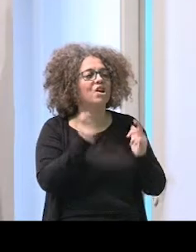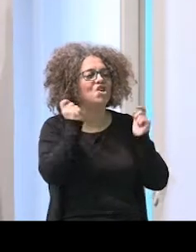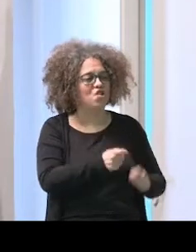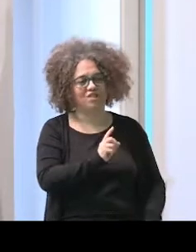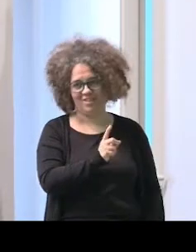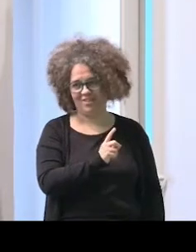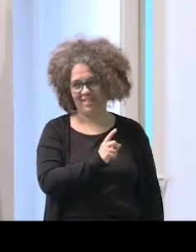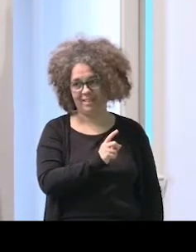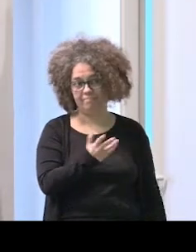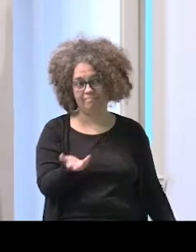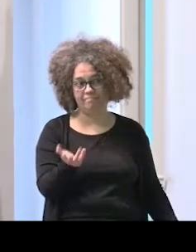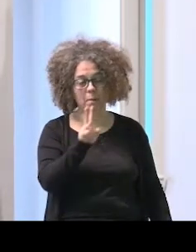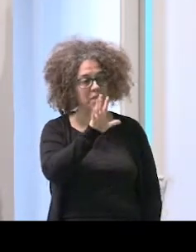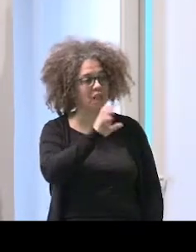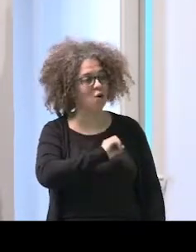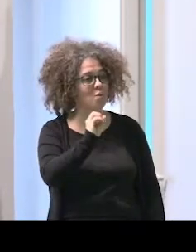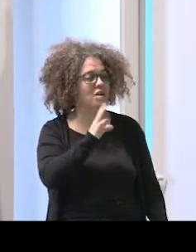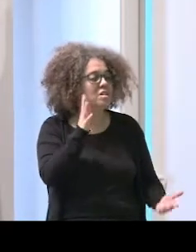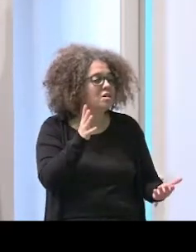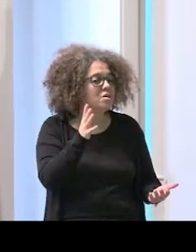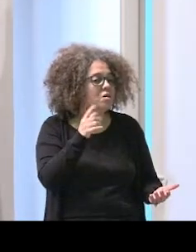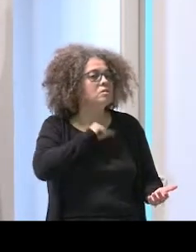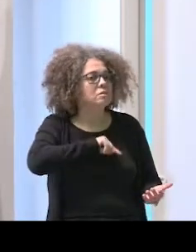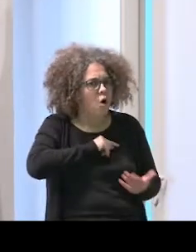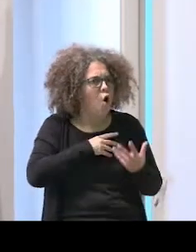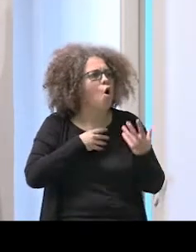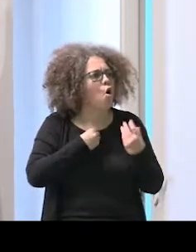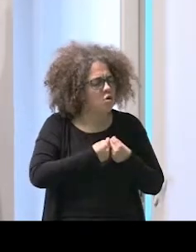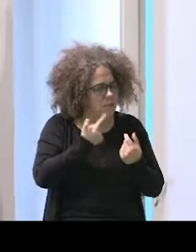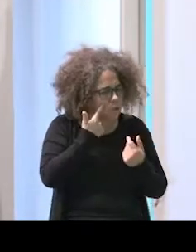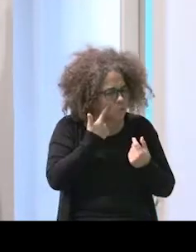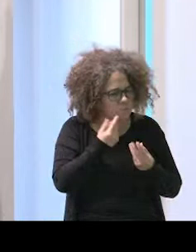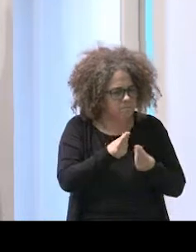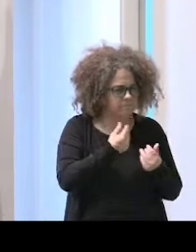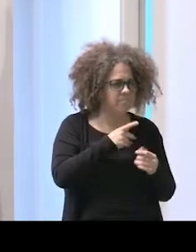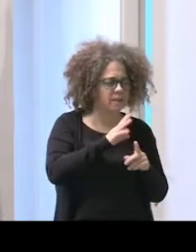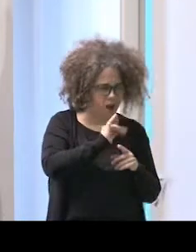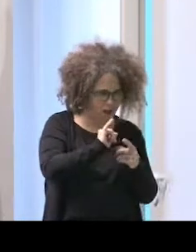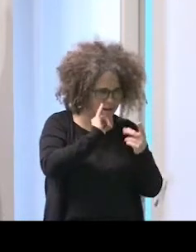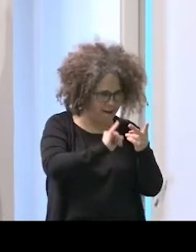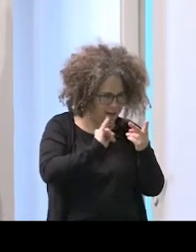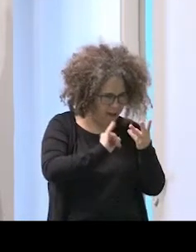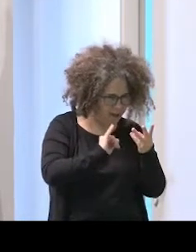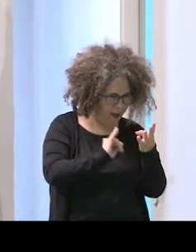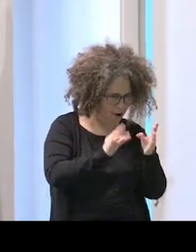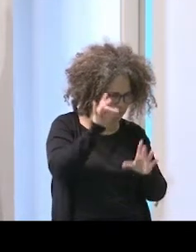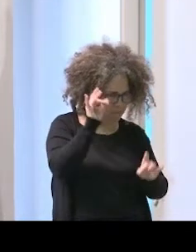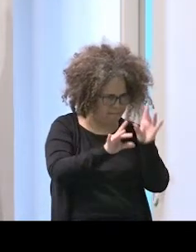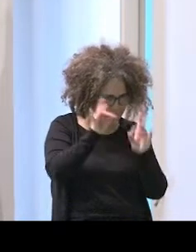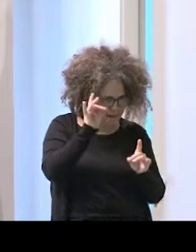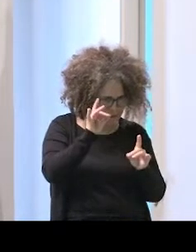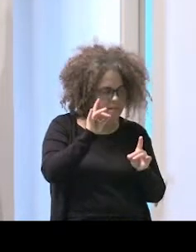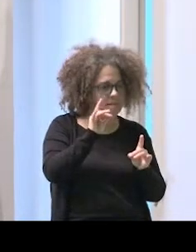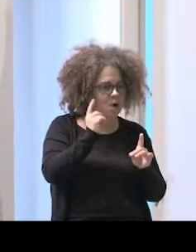diagnosticas, ¿vale? Solo un 25% de niños sintomáticos, es decir, que tú retrospectivamente ves que tenían signos clínicos,